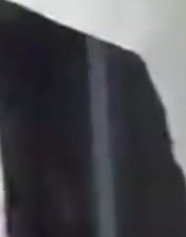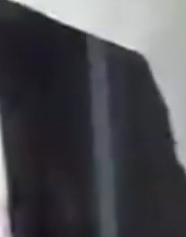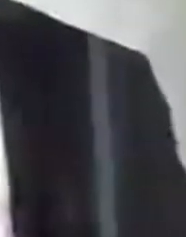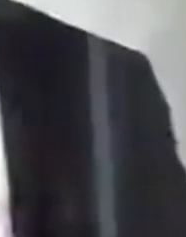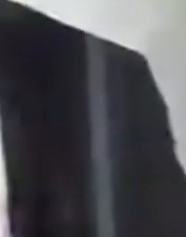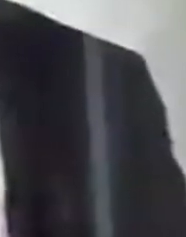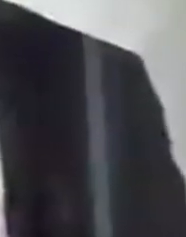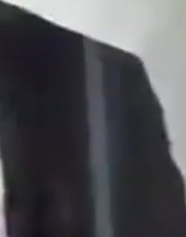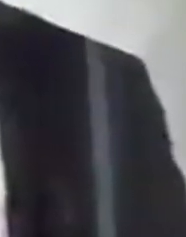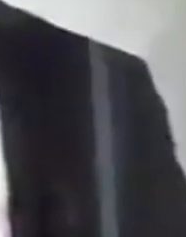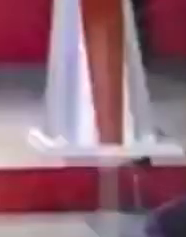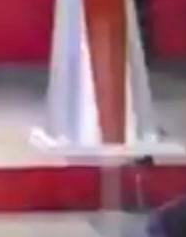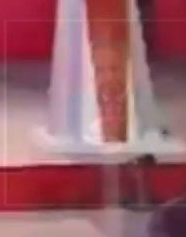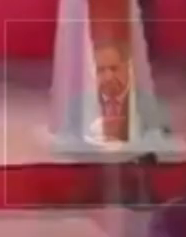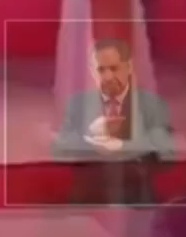porque el estado...